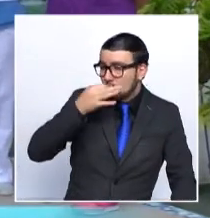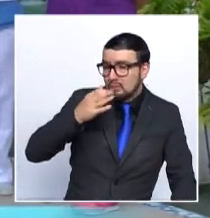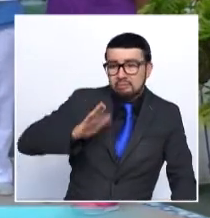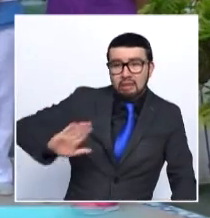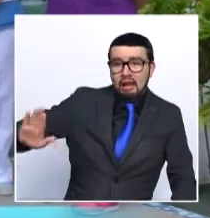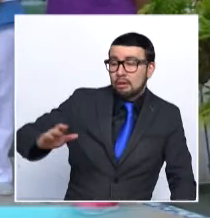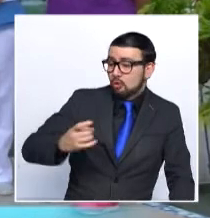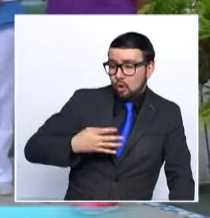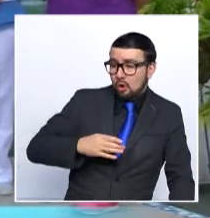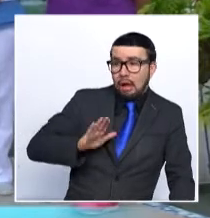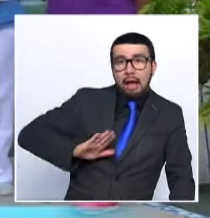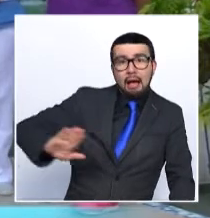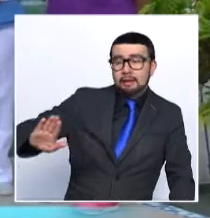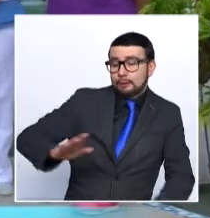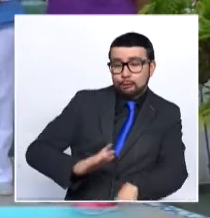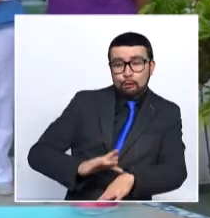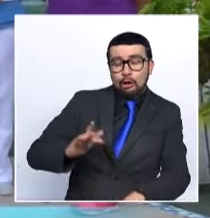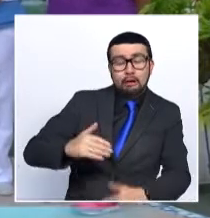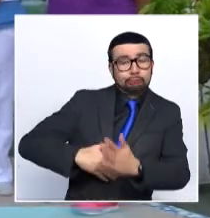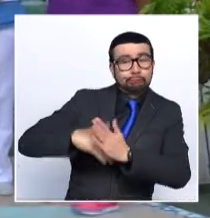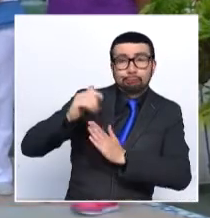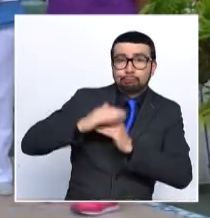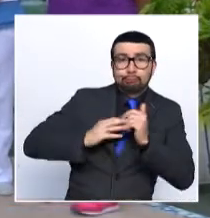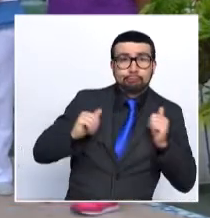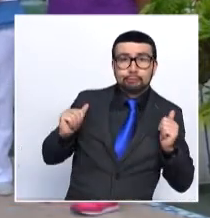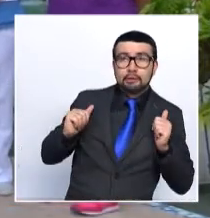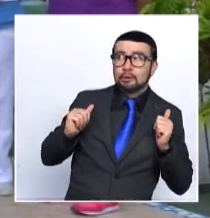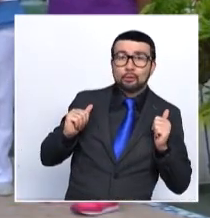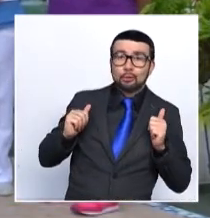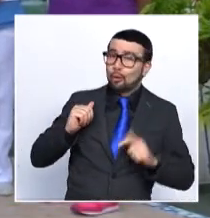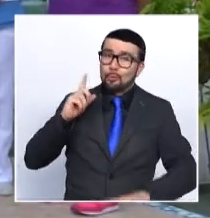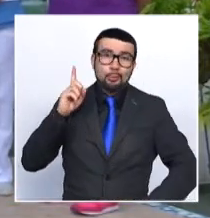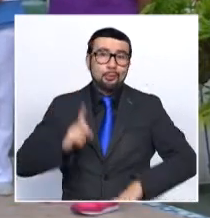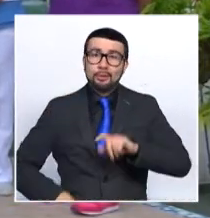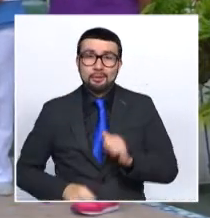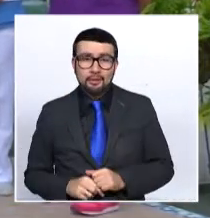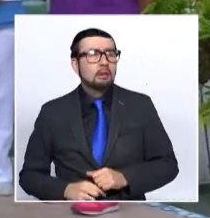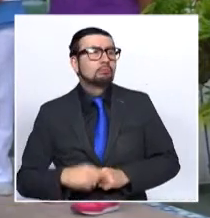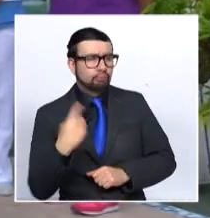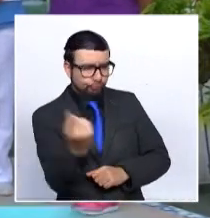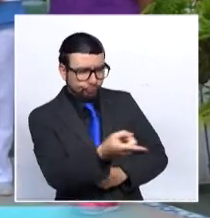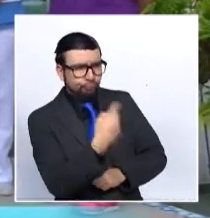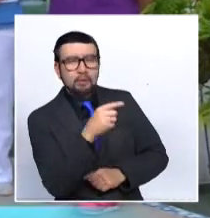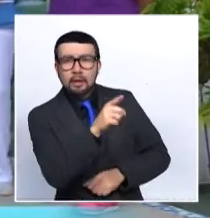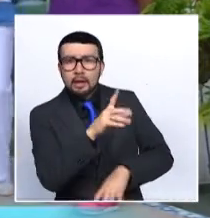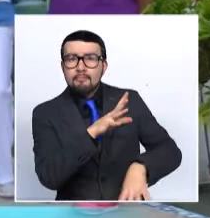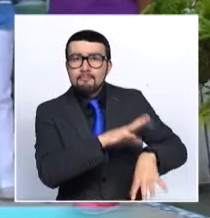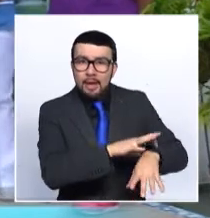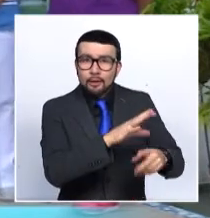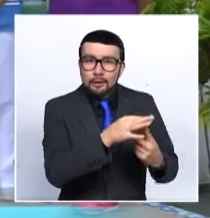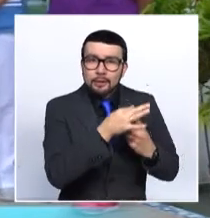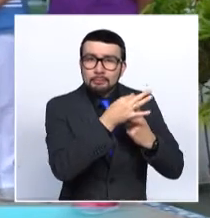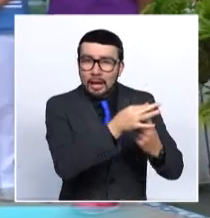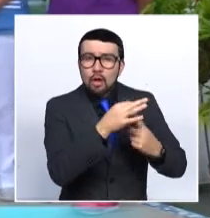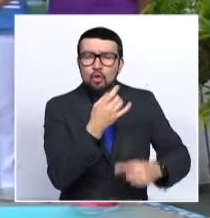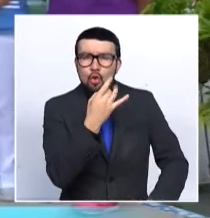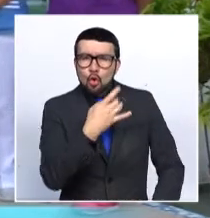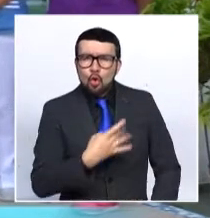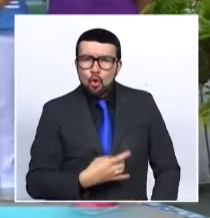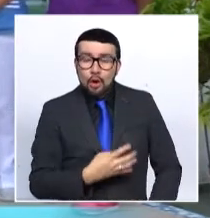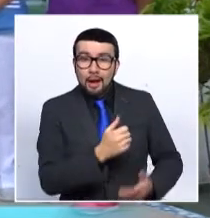hacerle, tome ese tratamiento el resto de la vida, cuando hay especialistas en dolor. Y por eso nosotros hemos creado un